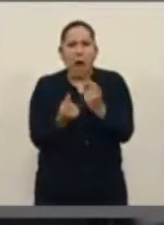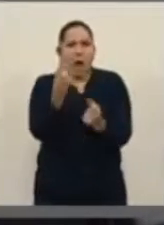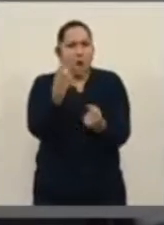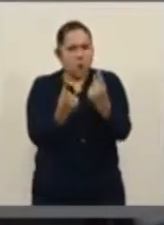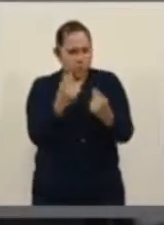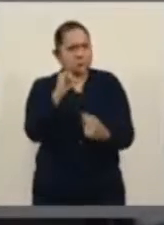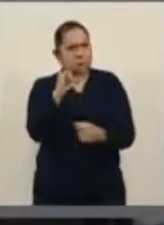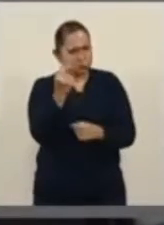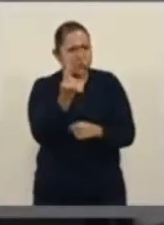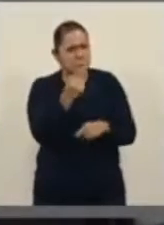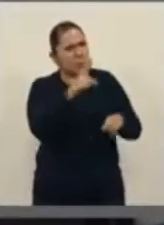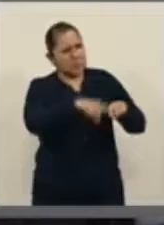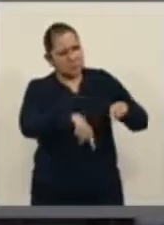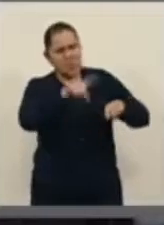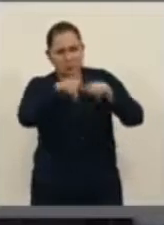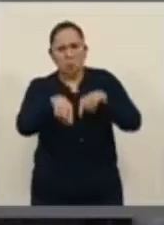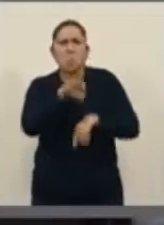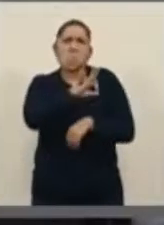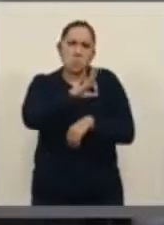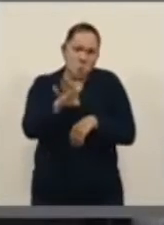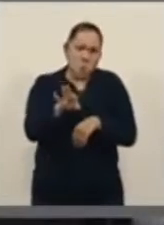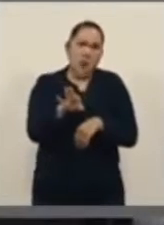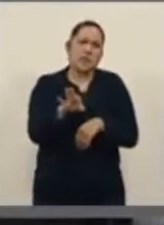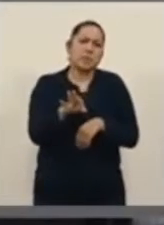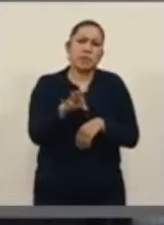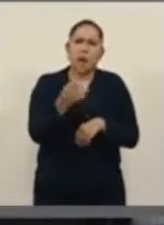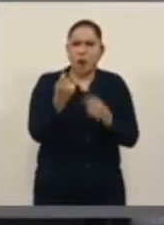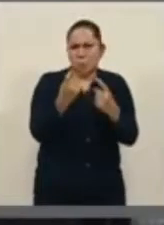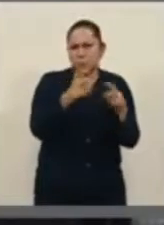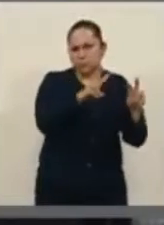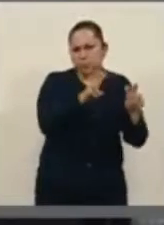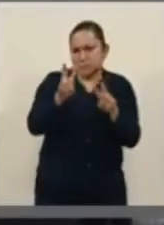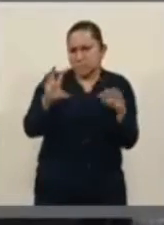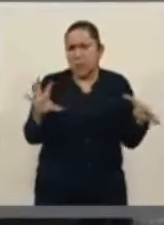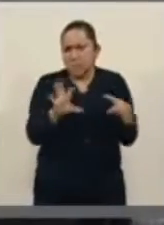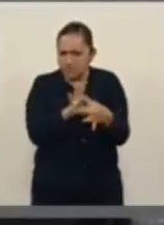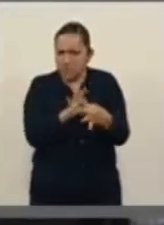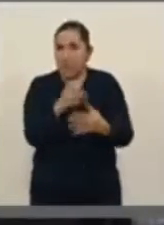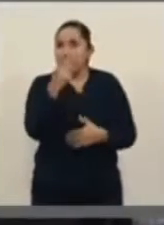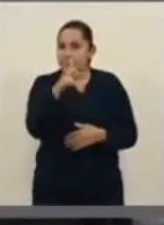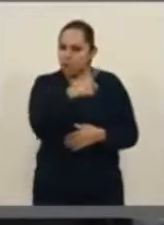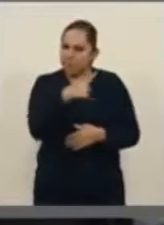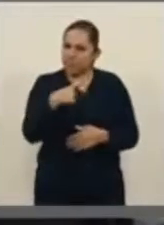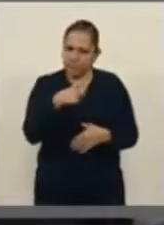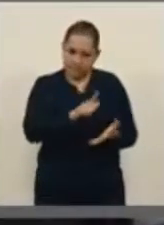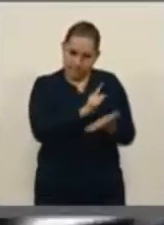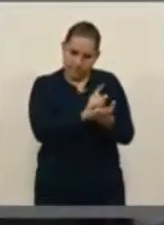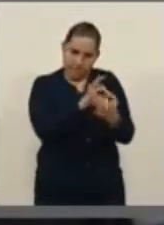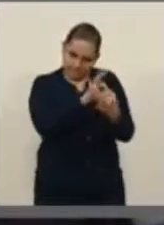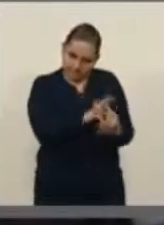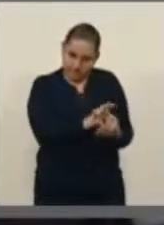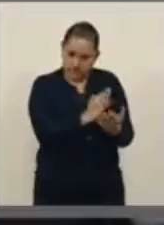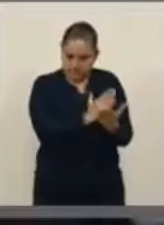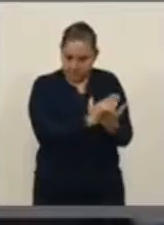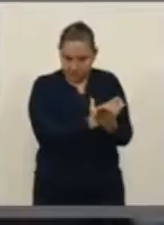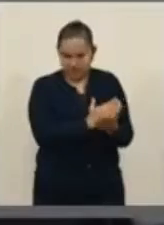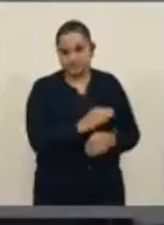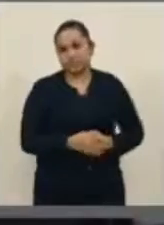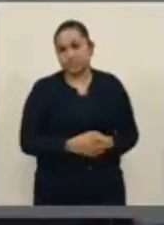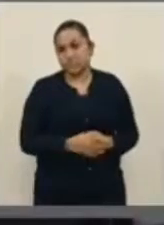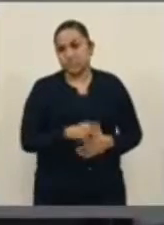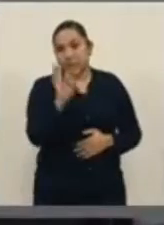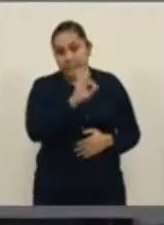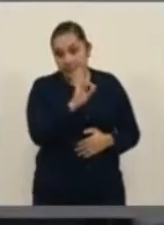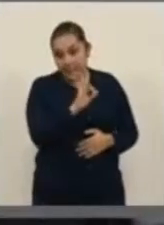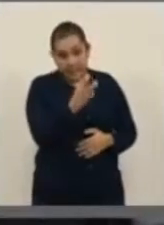que se pueden integrar a otras, siempre y cuando nos ajustáramos a la norma establecida. Y si tal cosa no